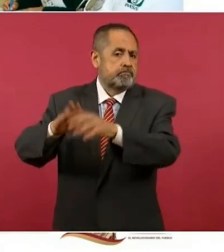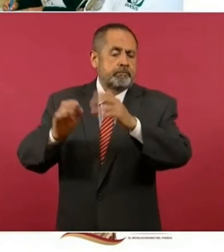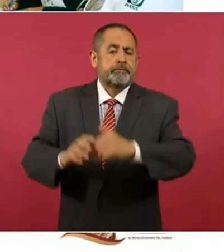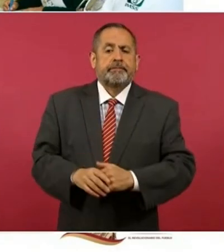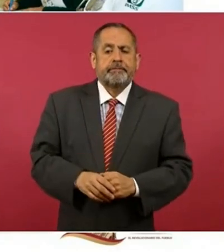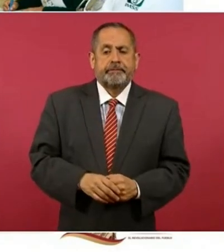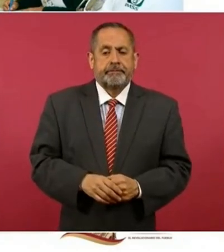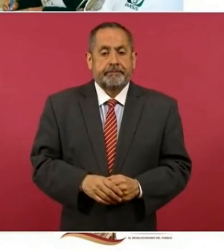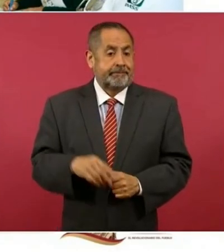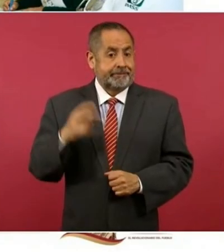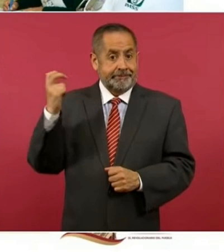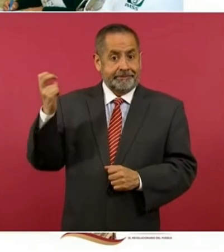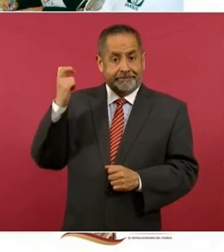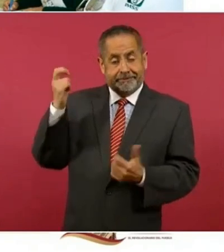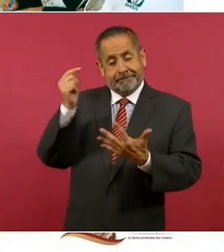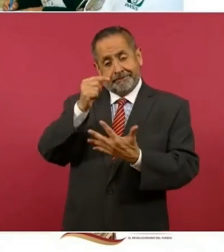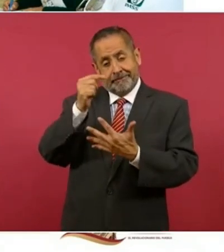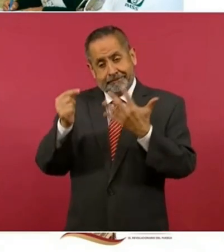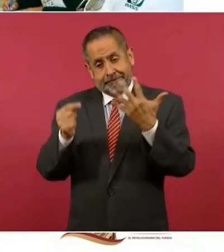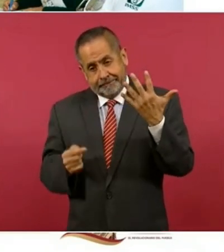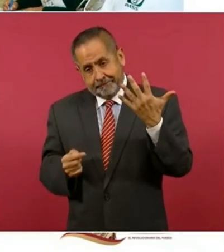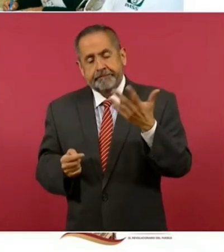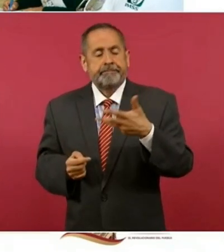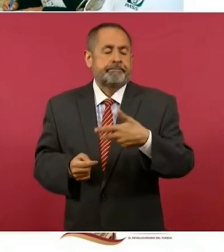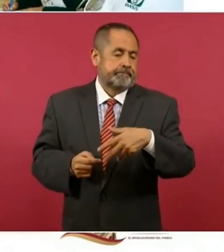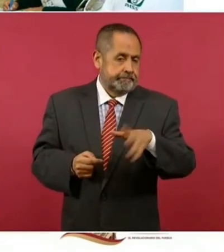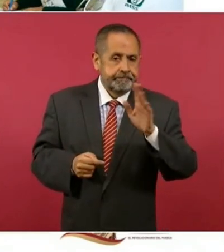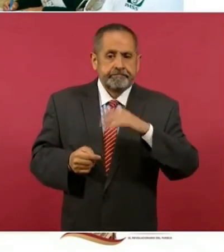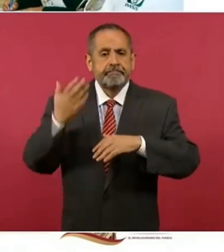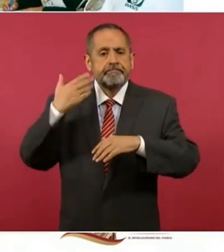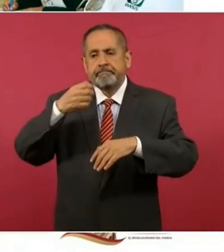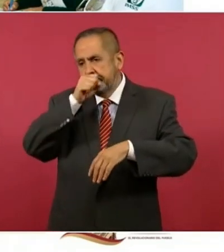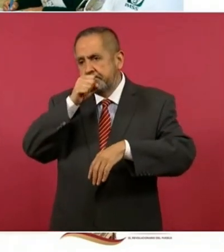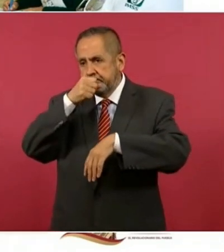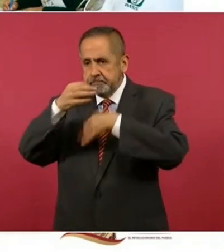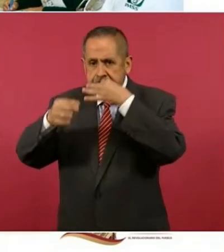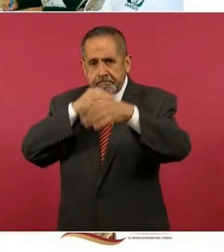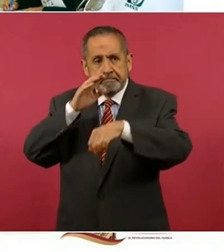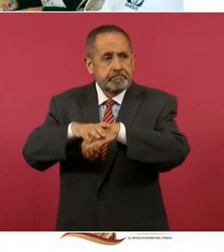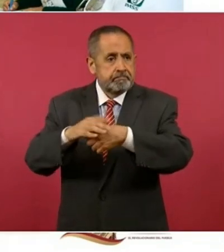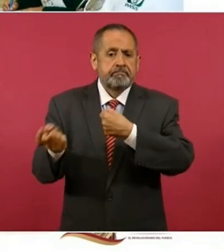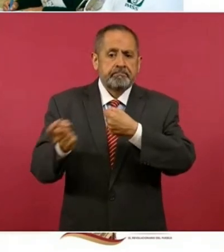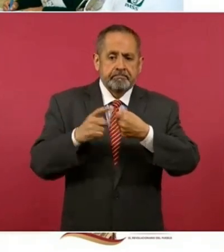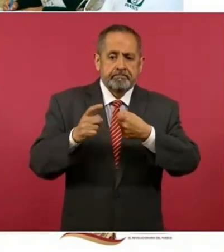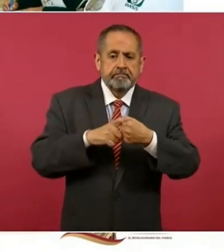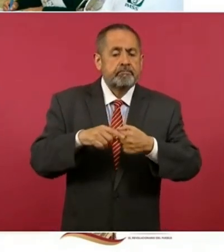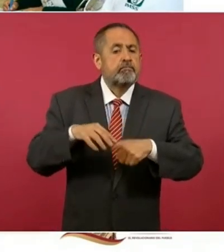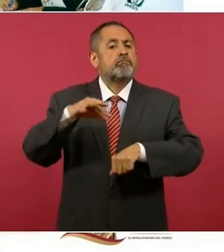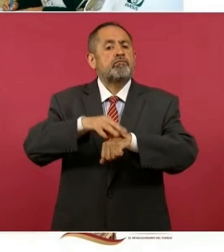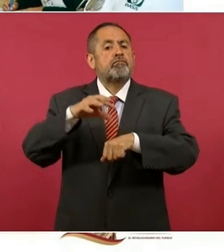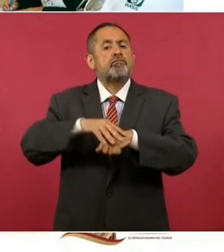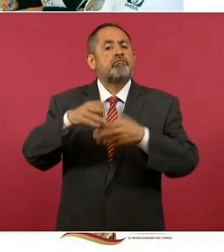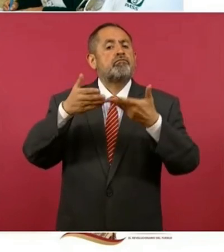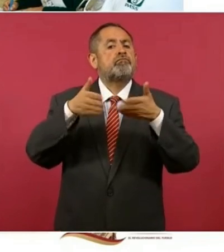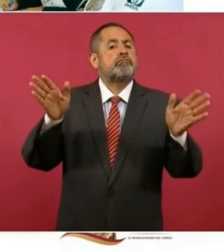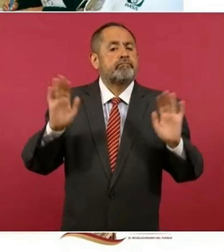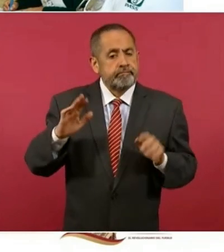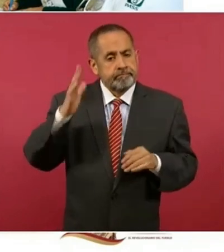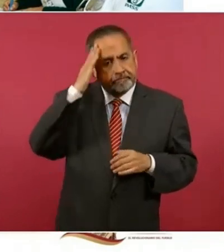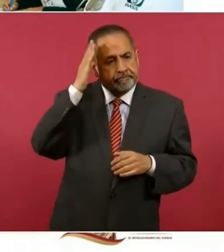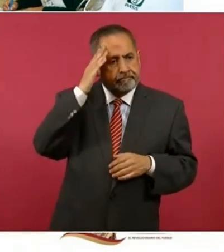estados es donde llevamos a cabo la convocatoria para médicos generales y personal de